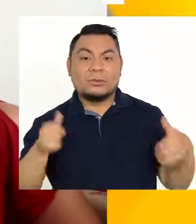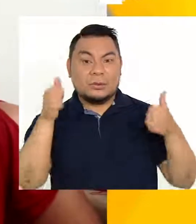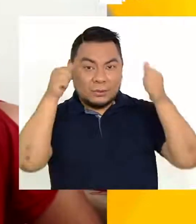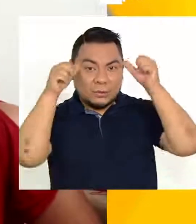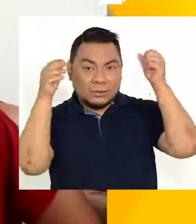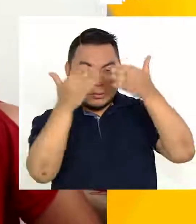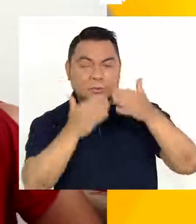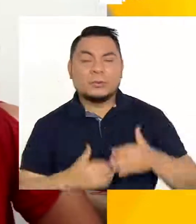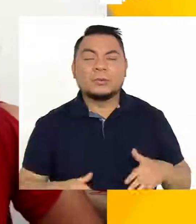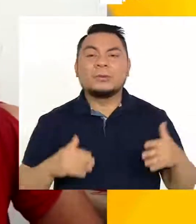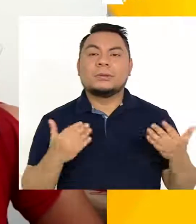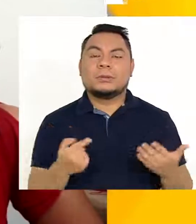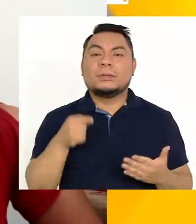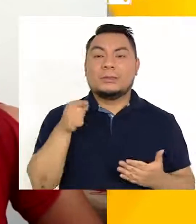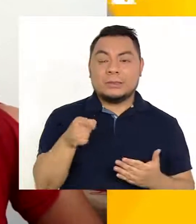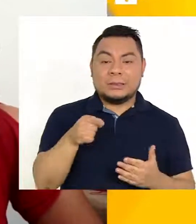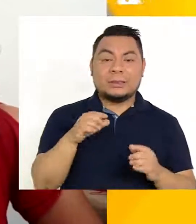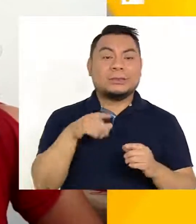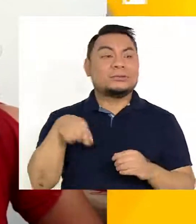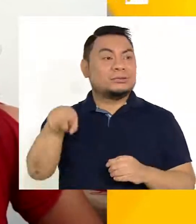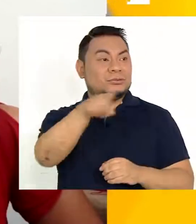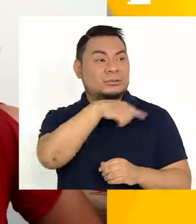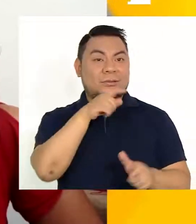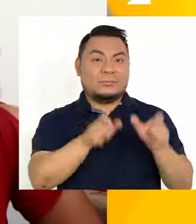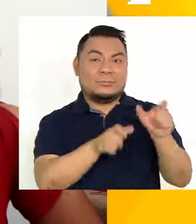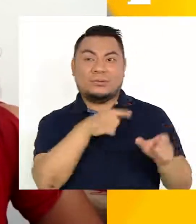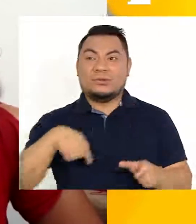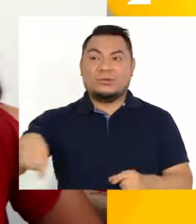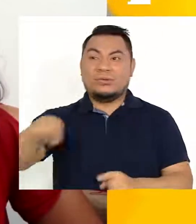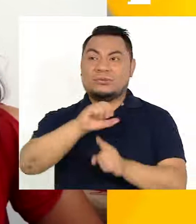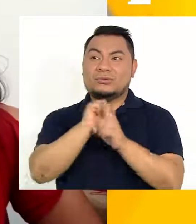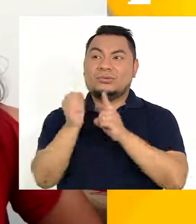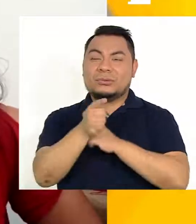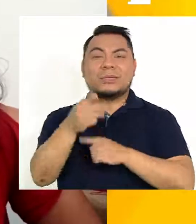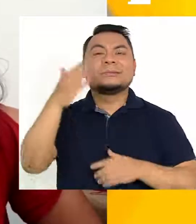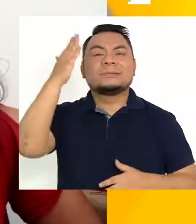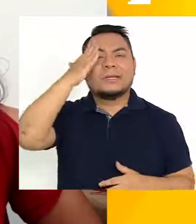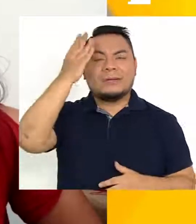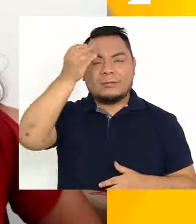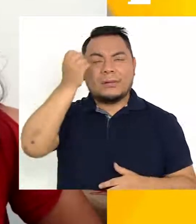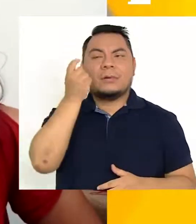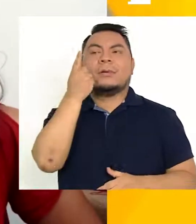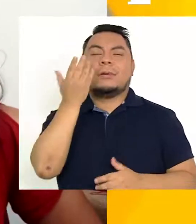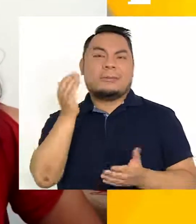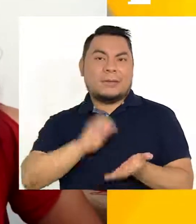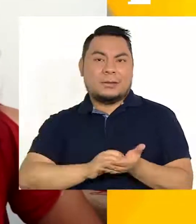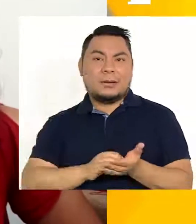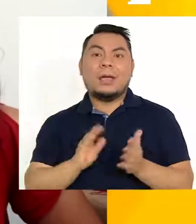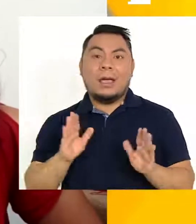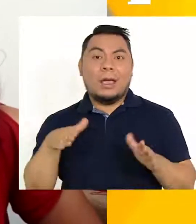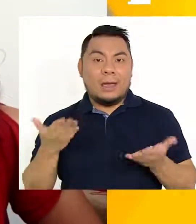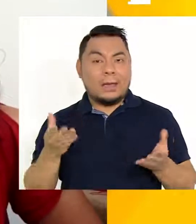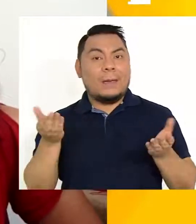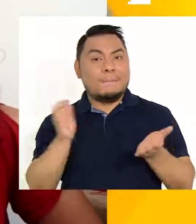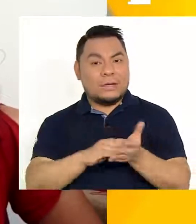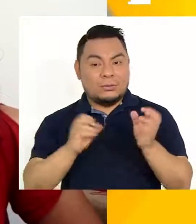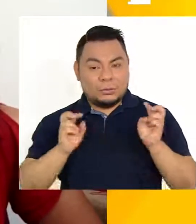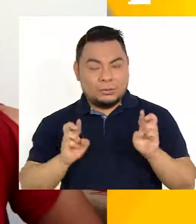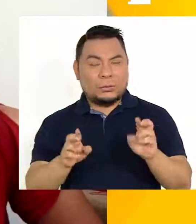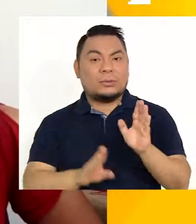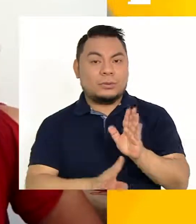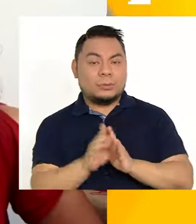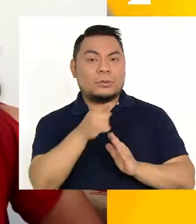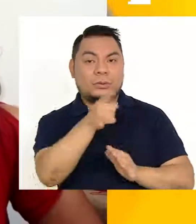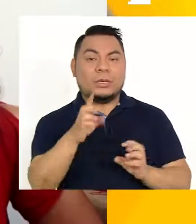con autismo que esta sociedad se eduque más, que hayan más oportunidades de